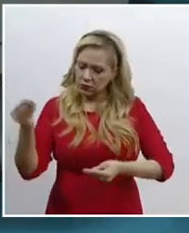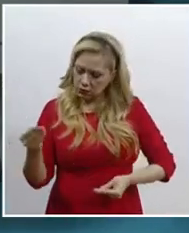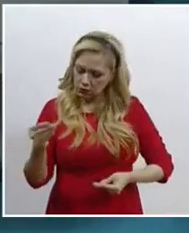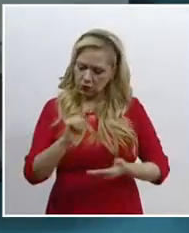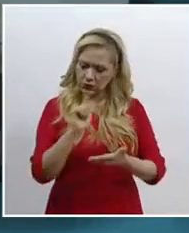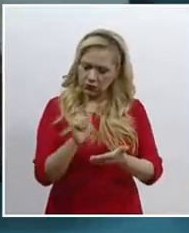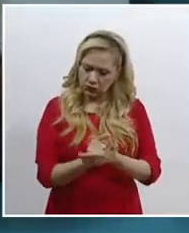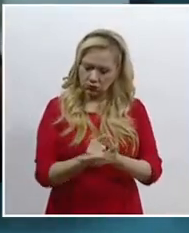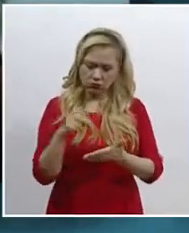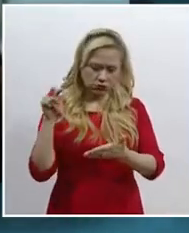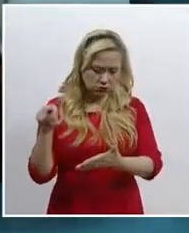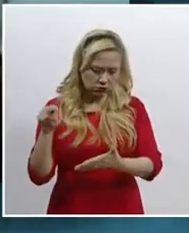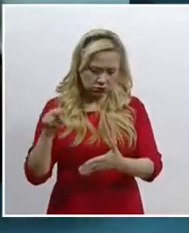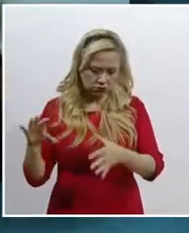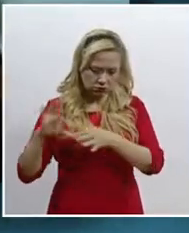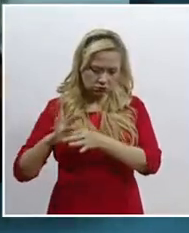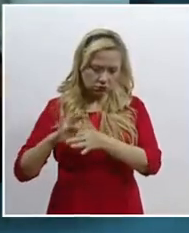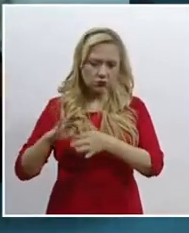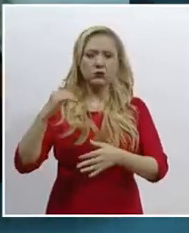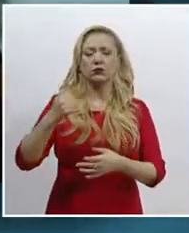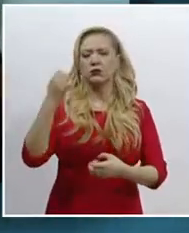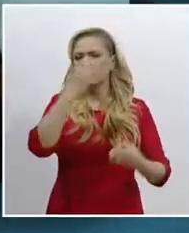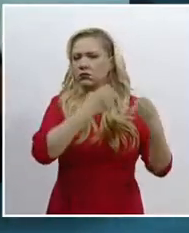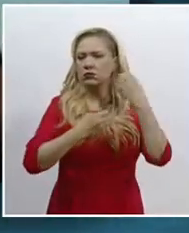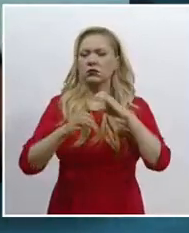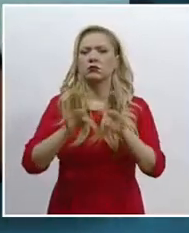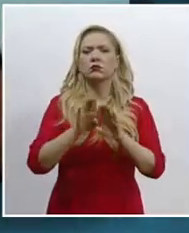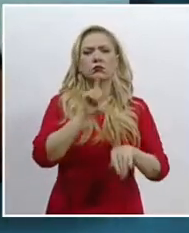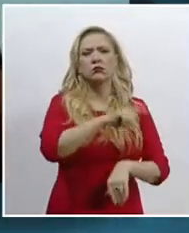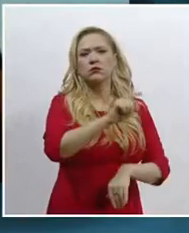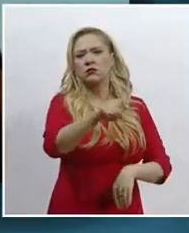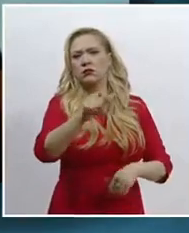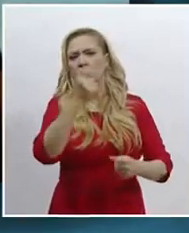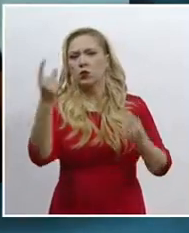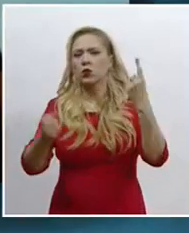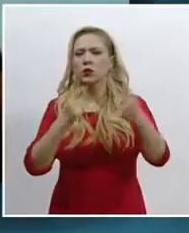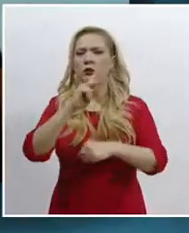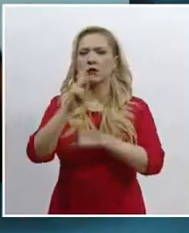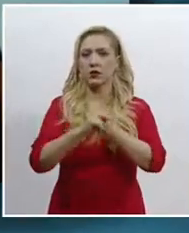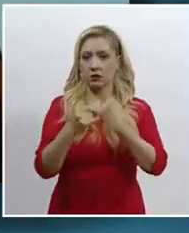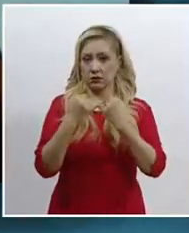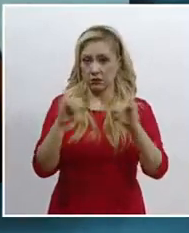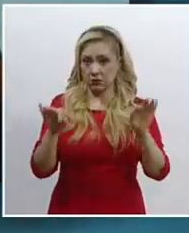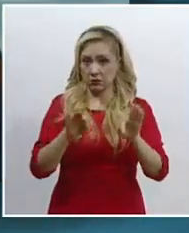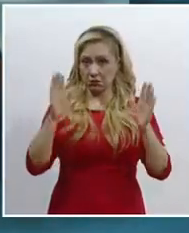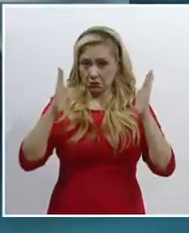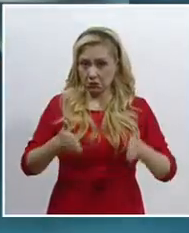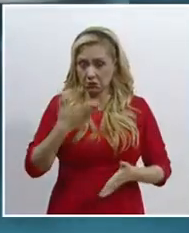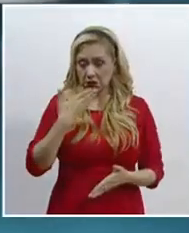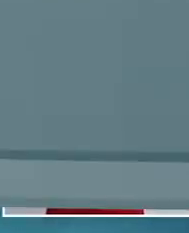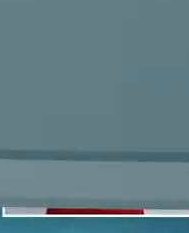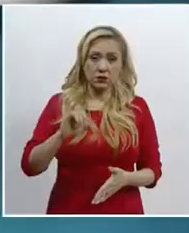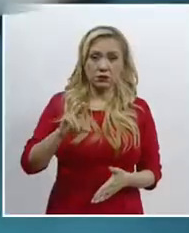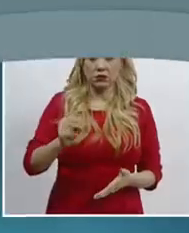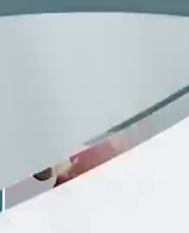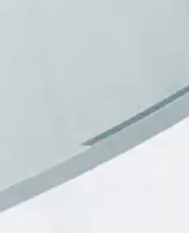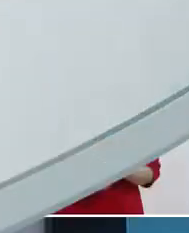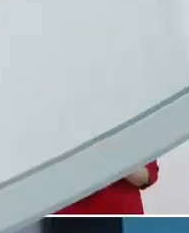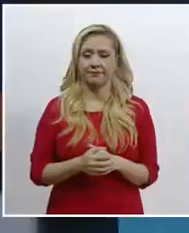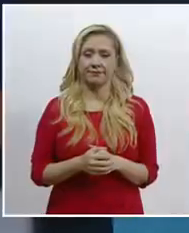elaborado diagnósticos sobre el estado que guarda la independencia judicial en algunos países del continente.